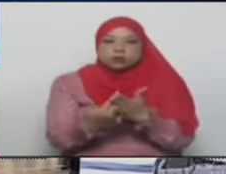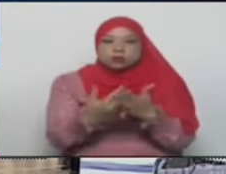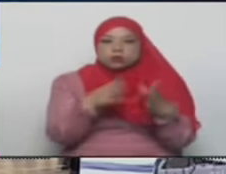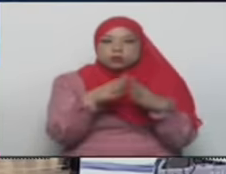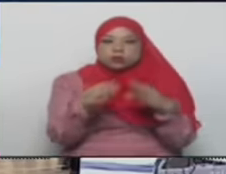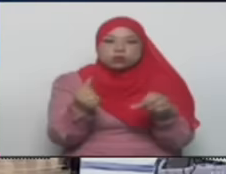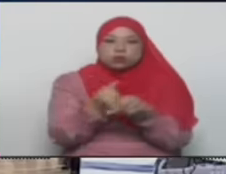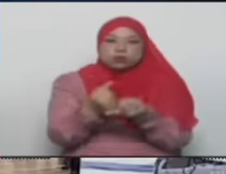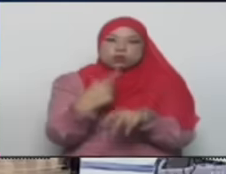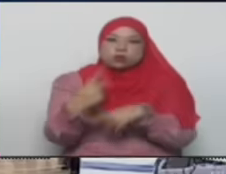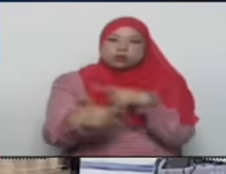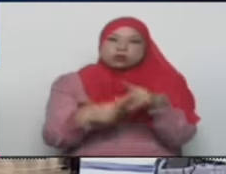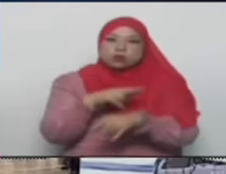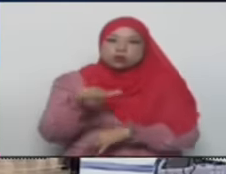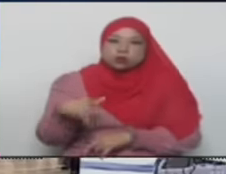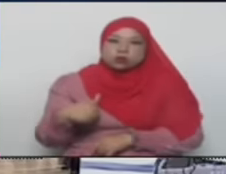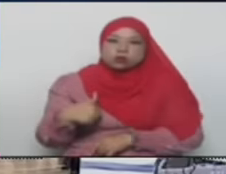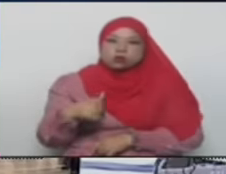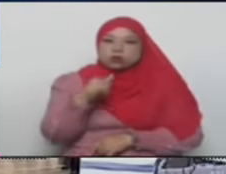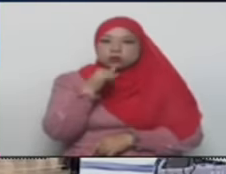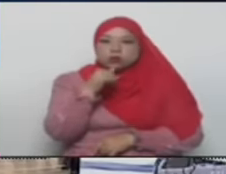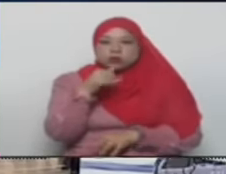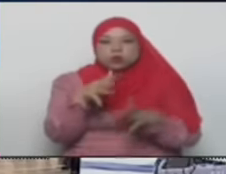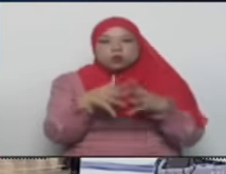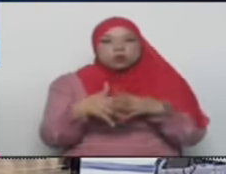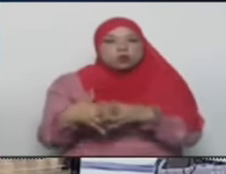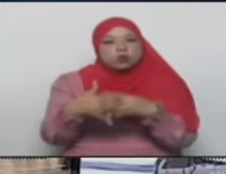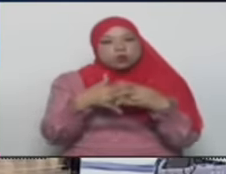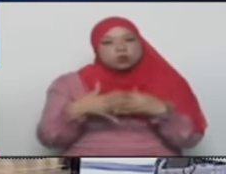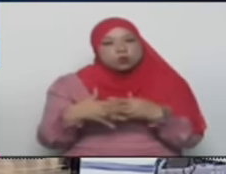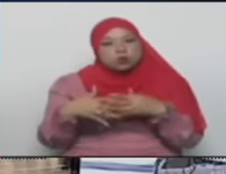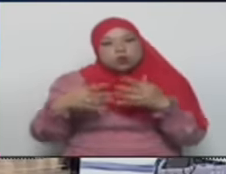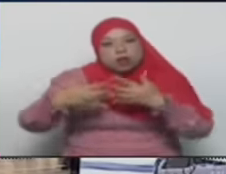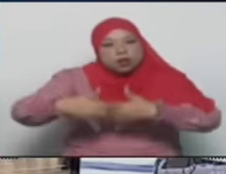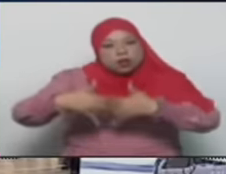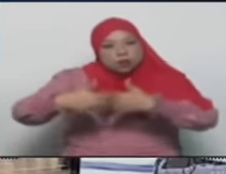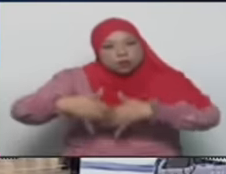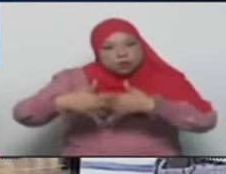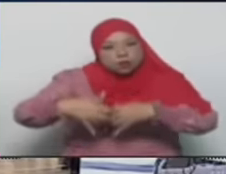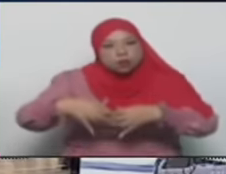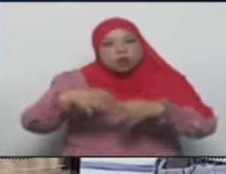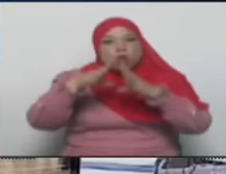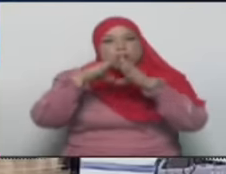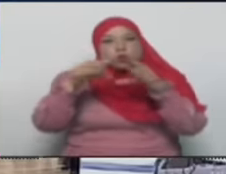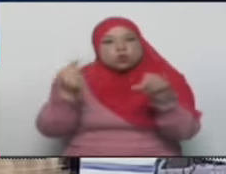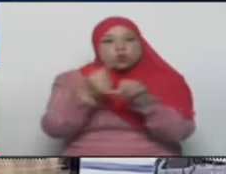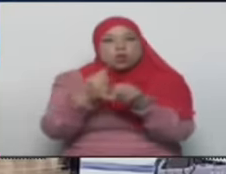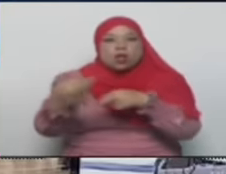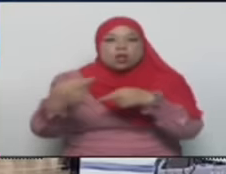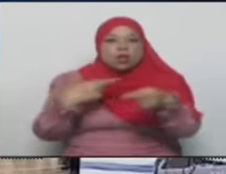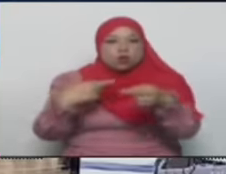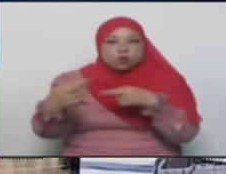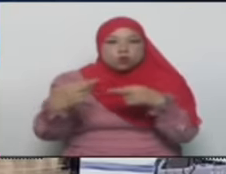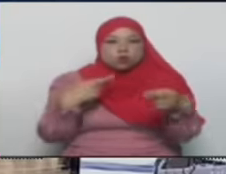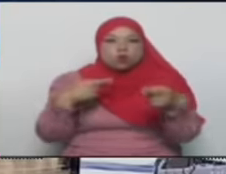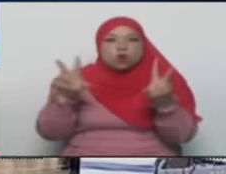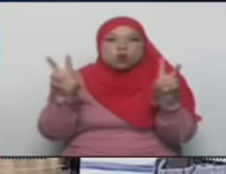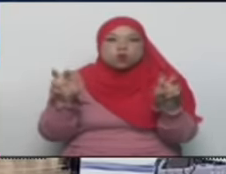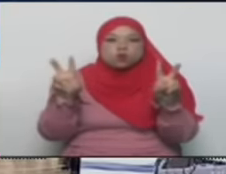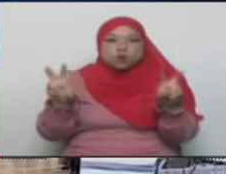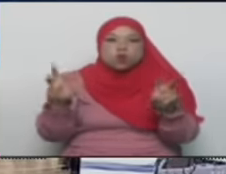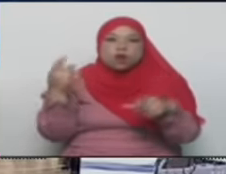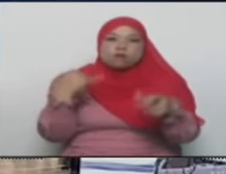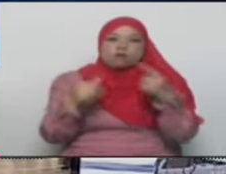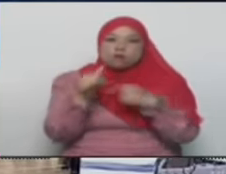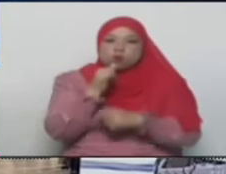El Internet solo se produce en Estados Unidos. Tres grandes empresas. Y todas están relacionadas con los nuevos